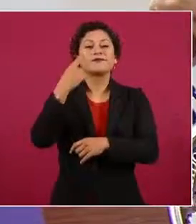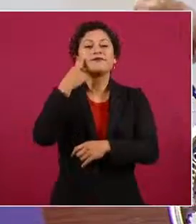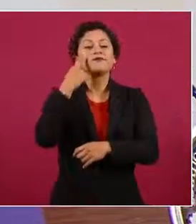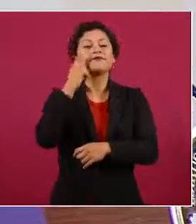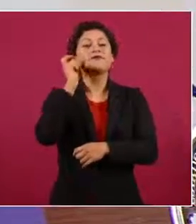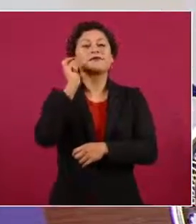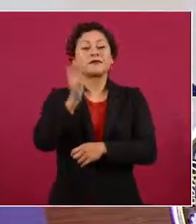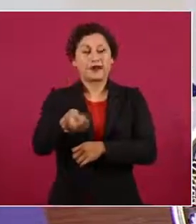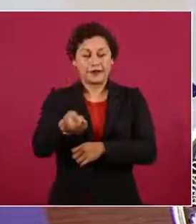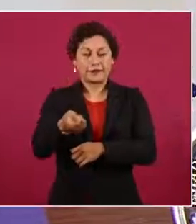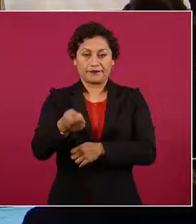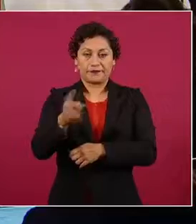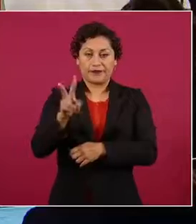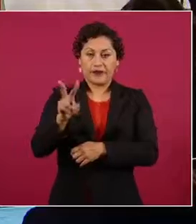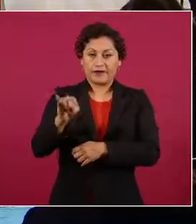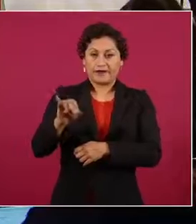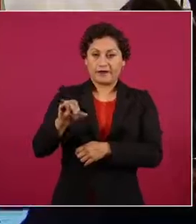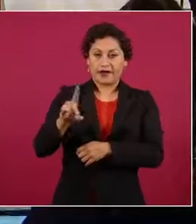no